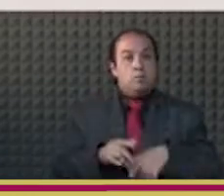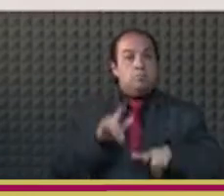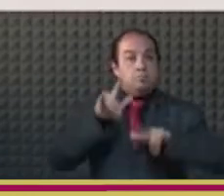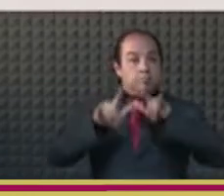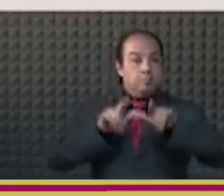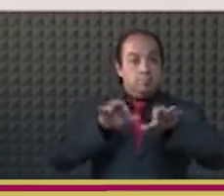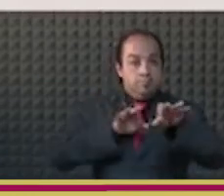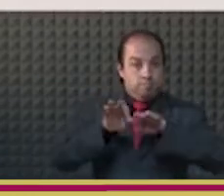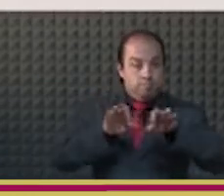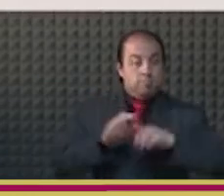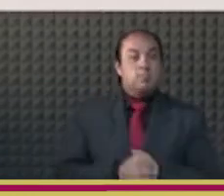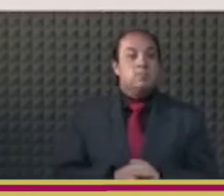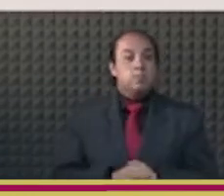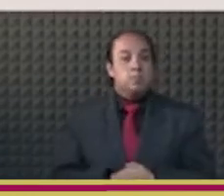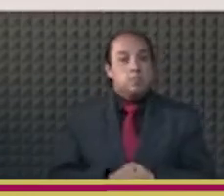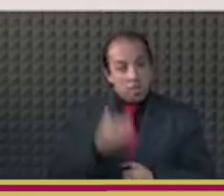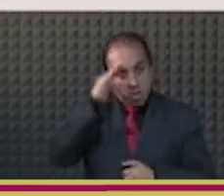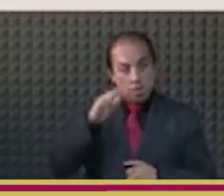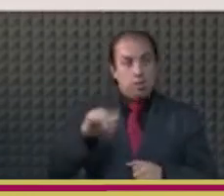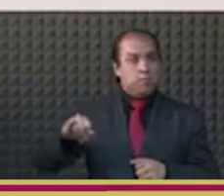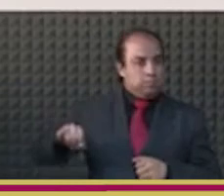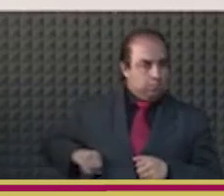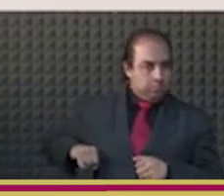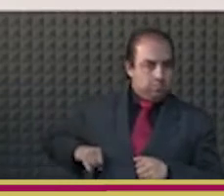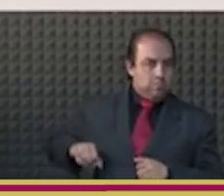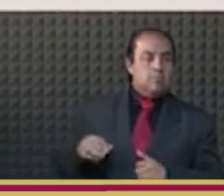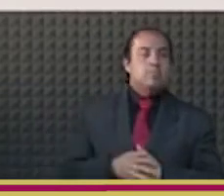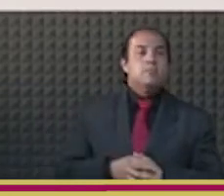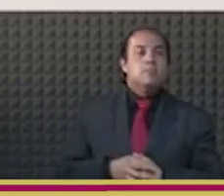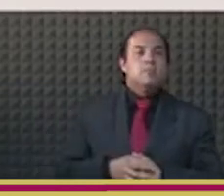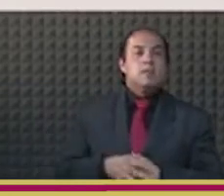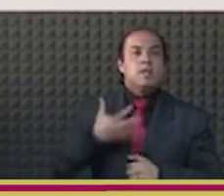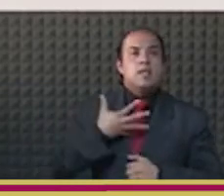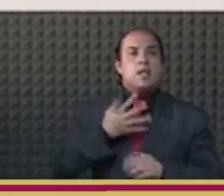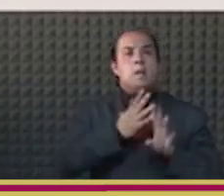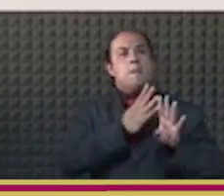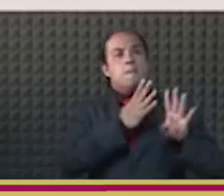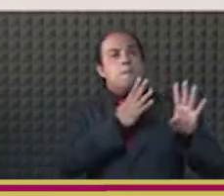feria de empleo. Sabemos del interés. Había una fila